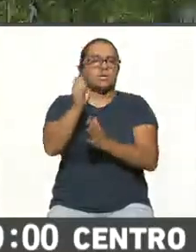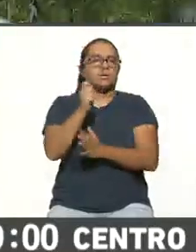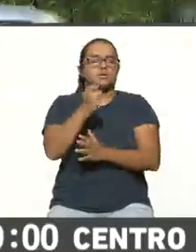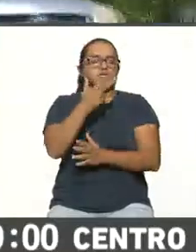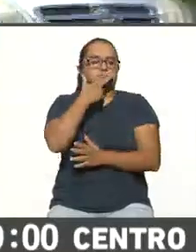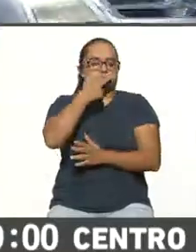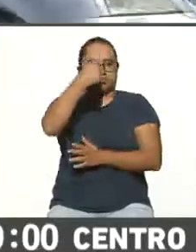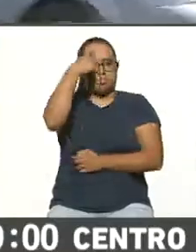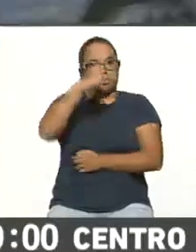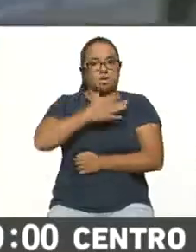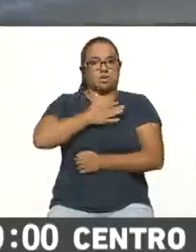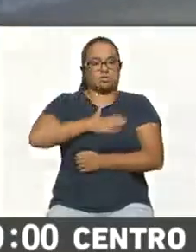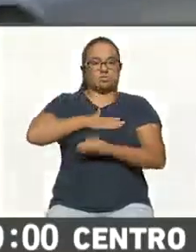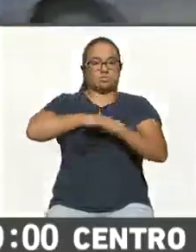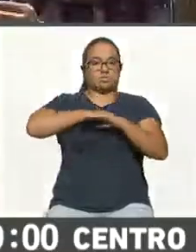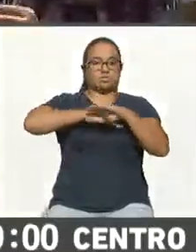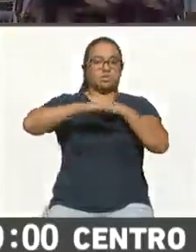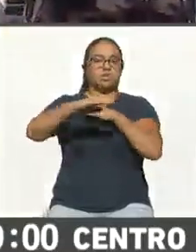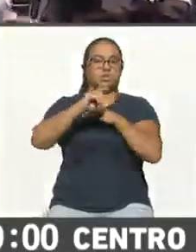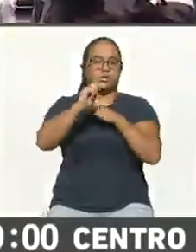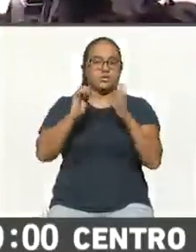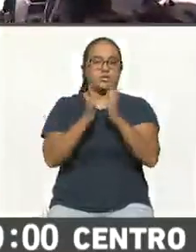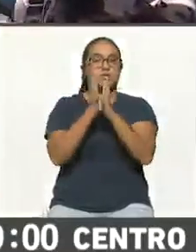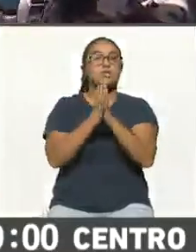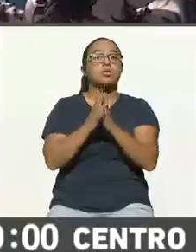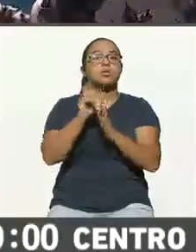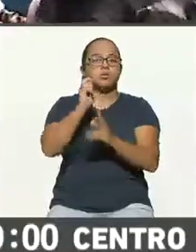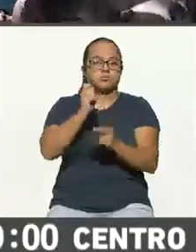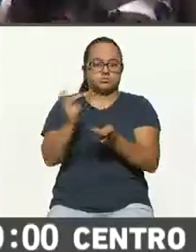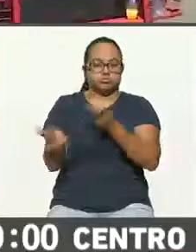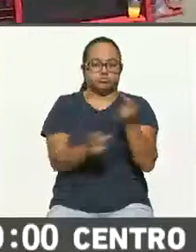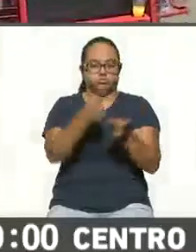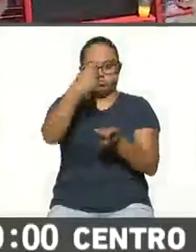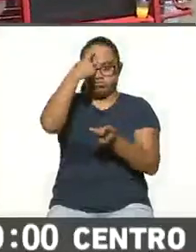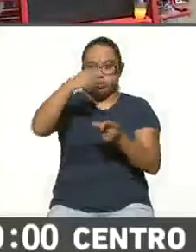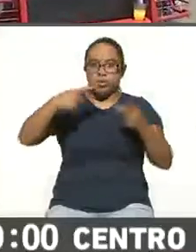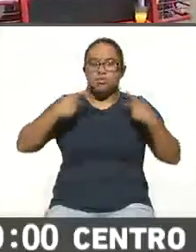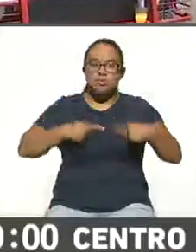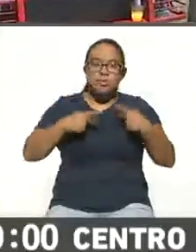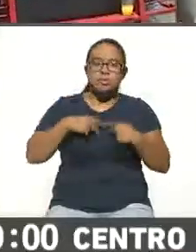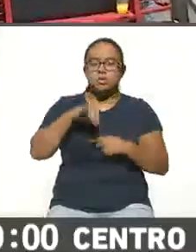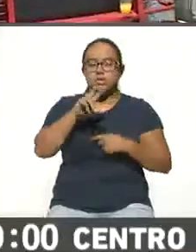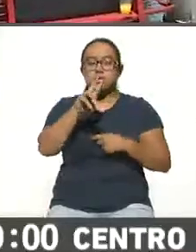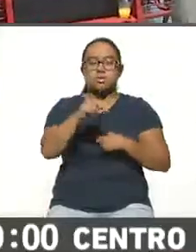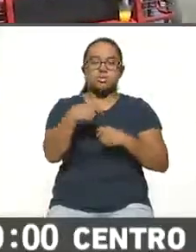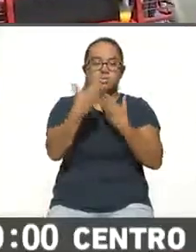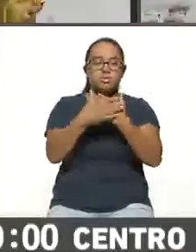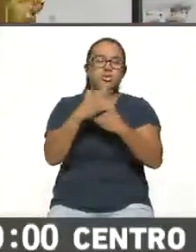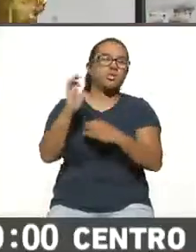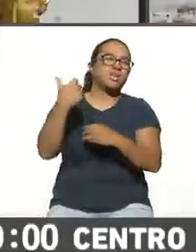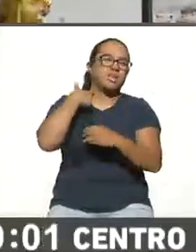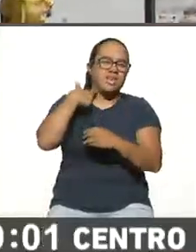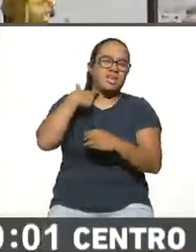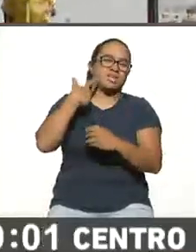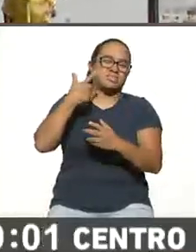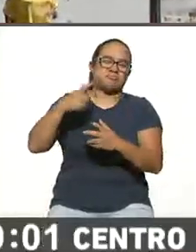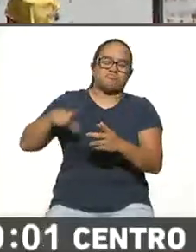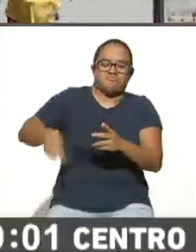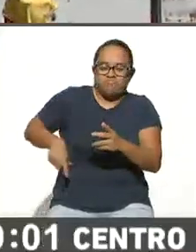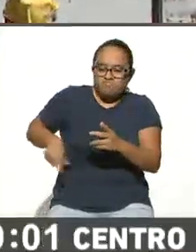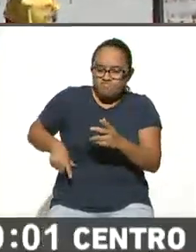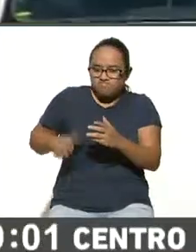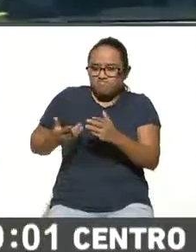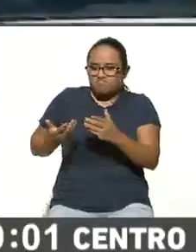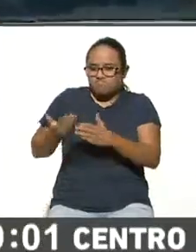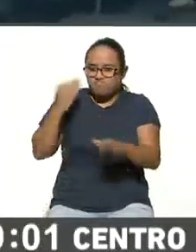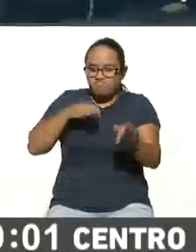ejercicio de democracia participativa. Cuando se realice la consulta popular para determinar si se investiga o no actores políticos del